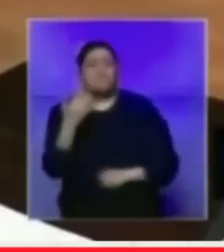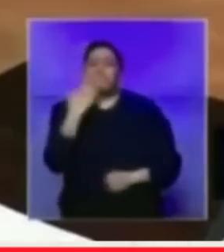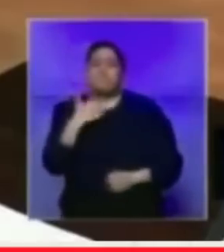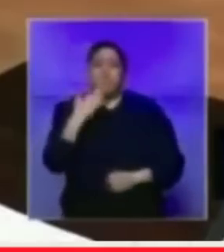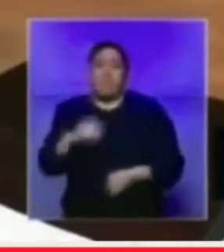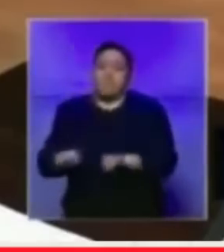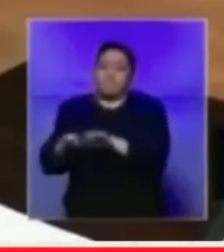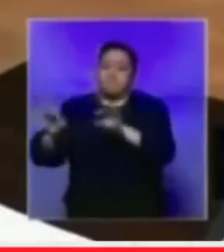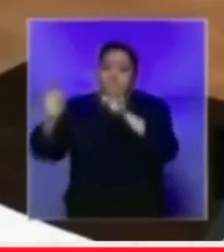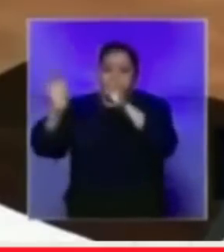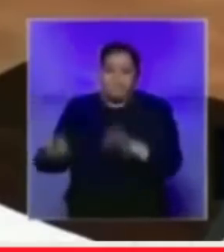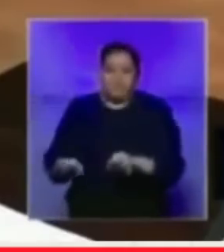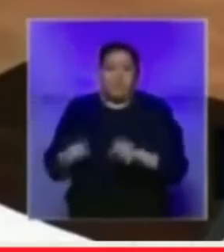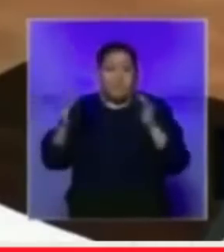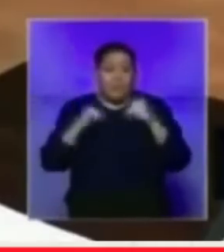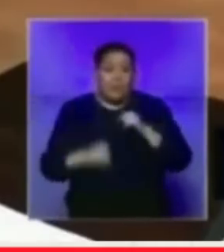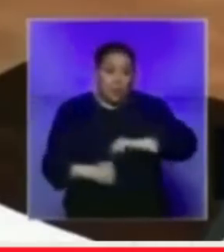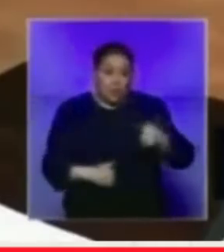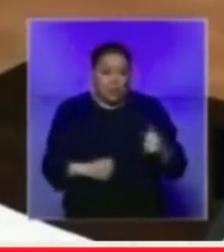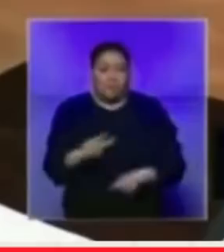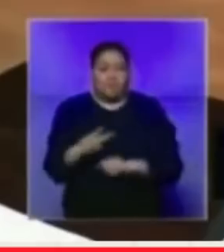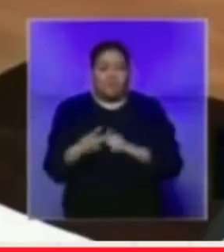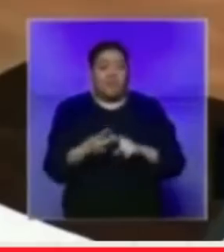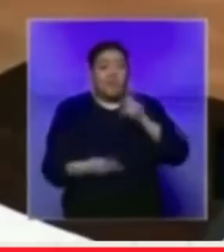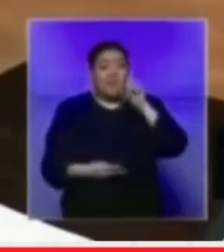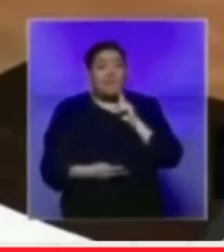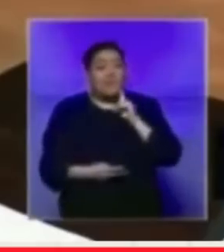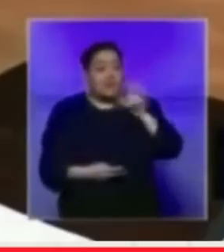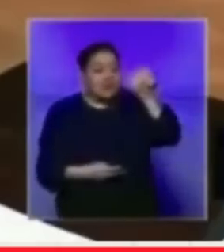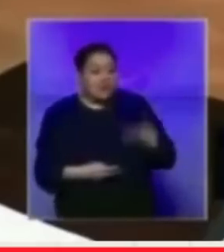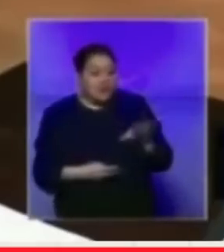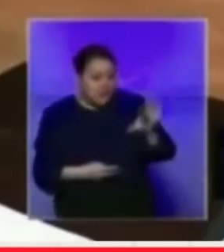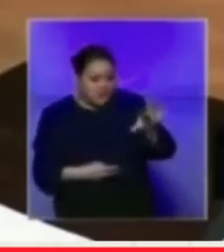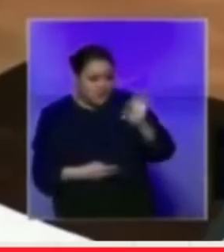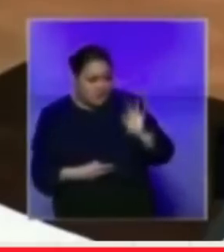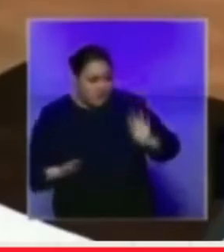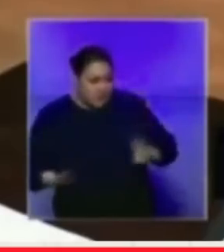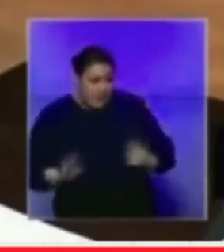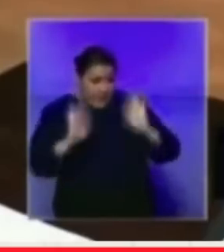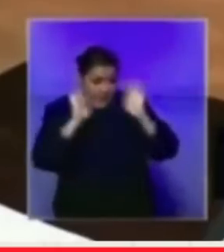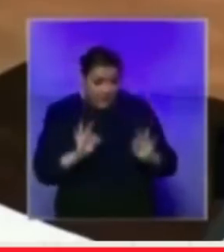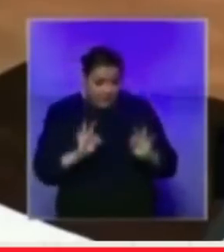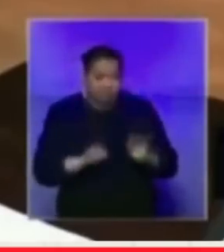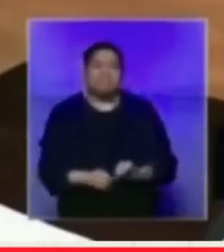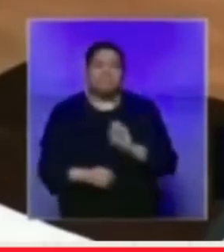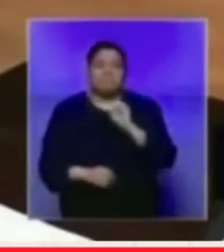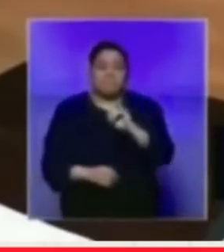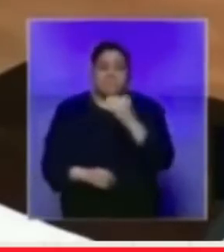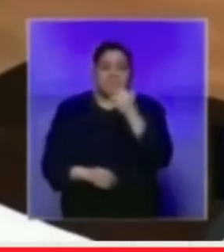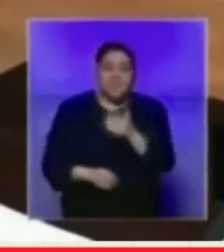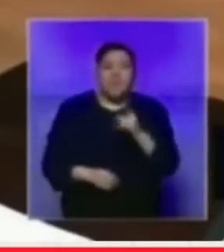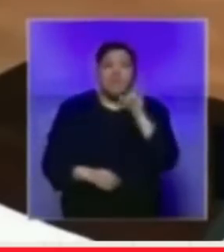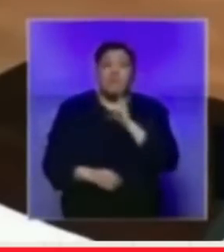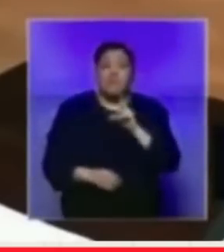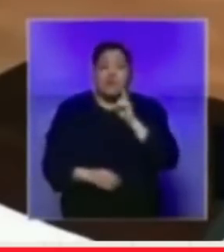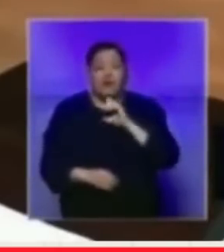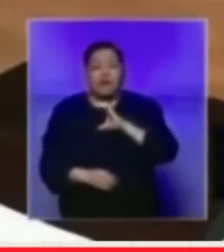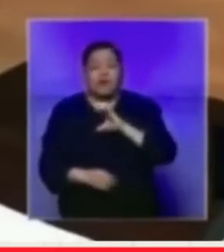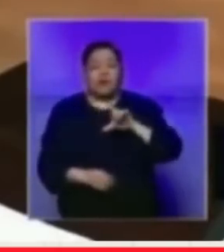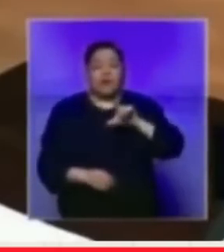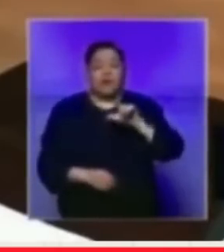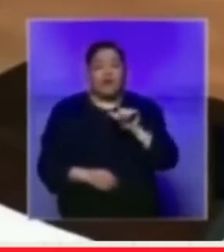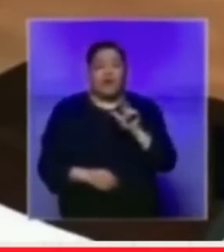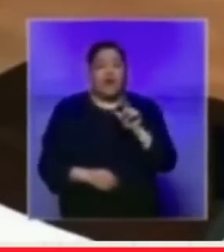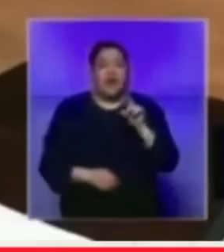Por otra parte, en cuanto a la elegibilidad de la candidata, en el dictamen se propone estimar que la ciudadana Claudia Sheinbaum Pardo cumple